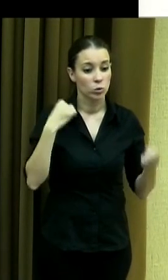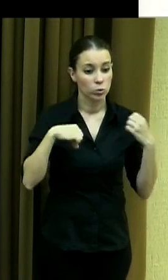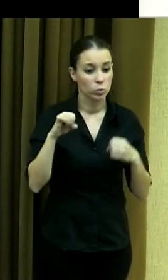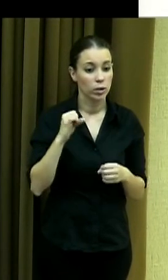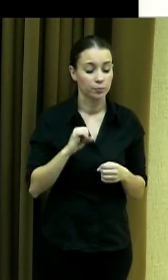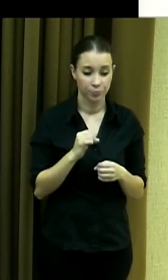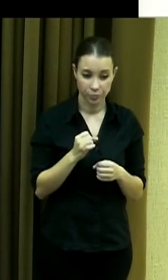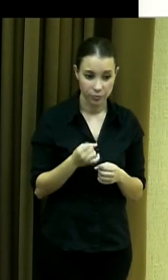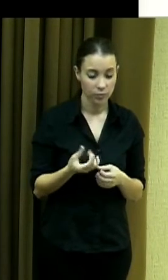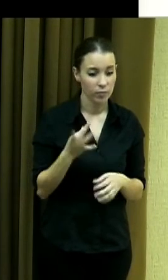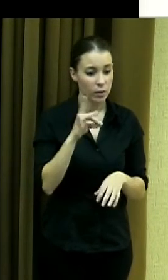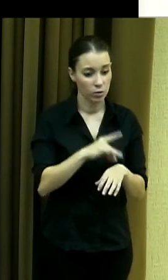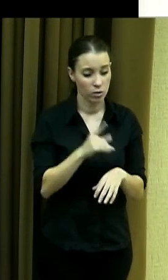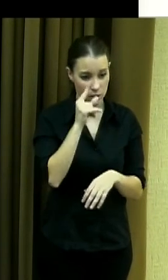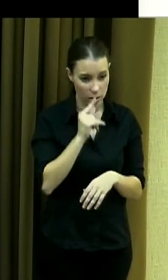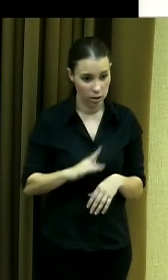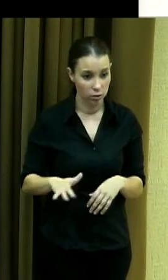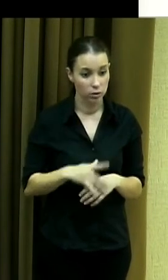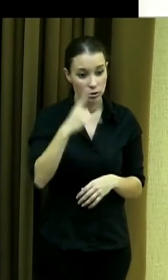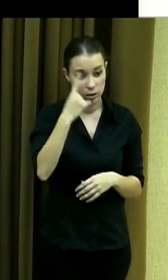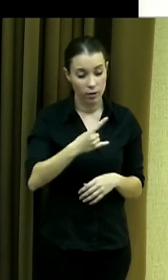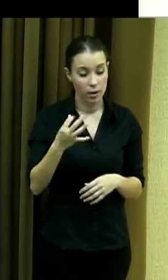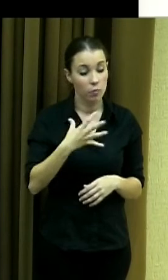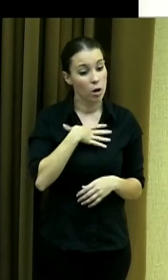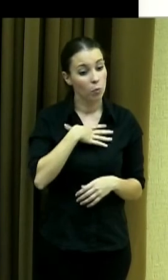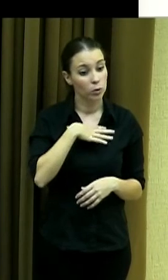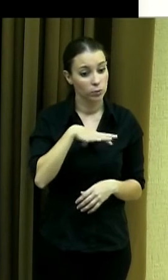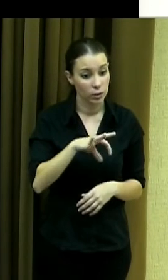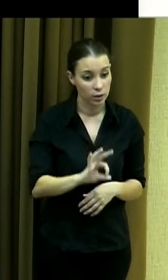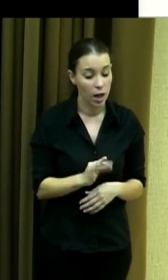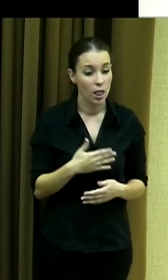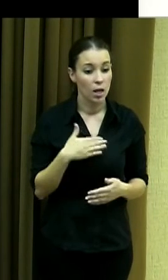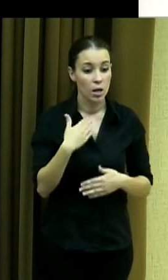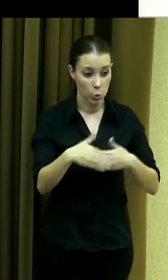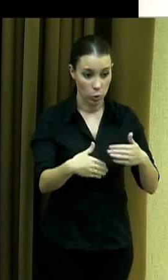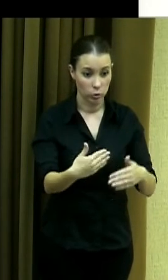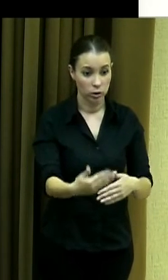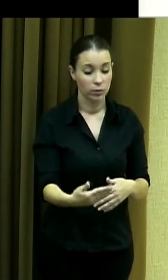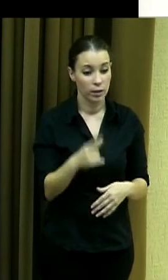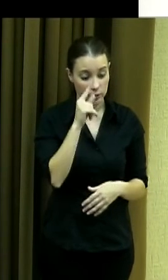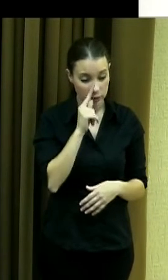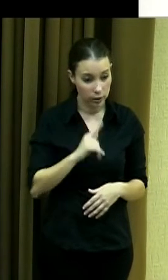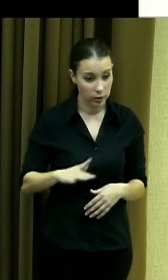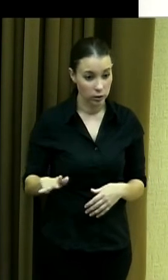niño. Y siempre tener en cuenta las posibilidades evolutivas que ese niño va a tener